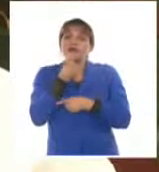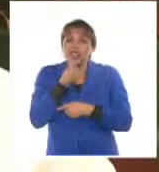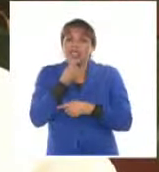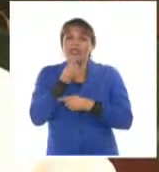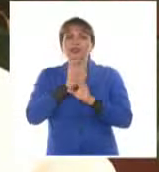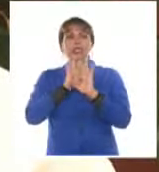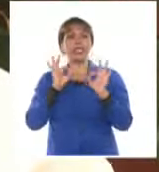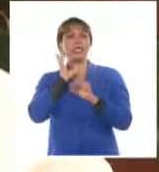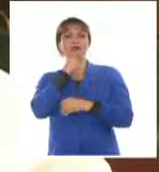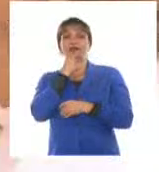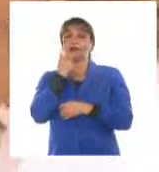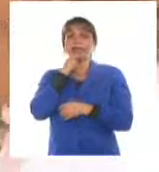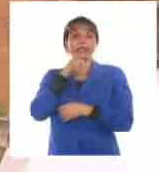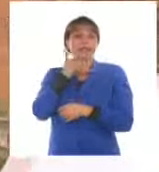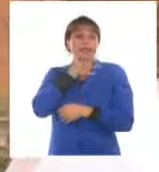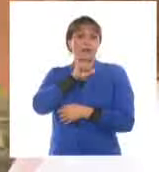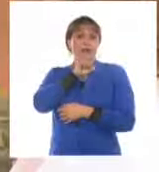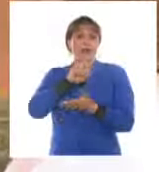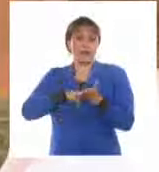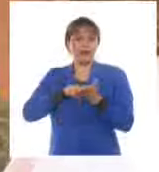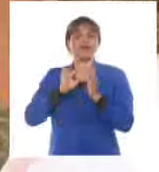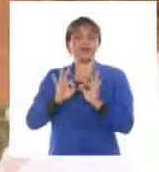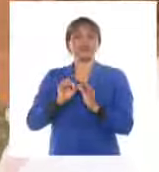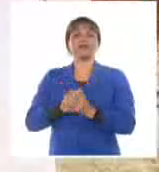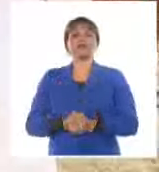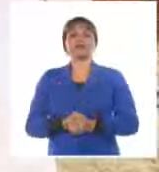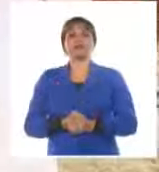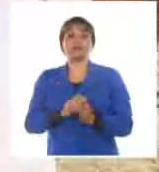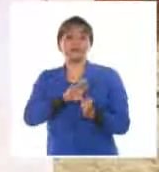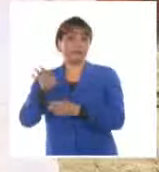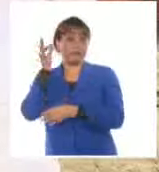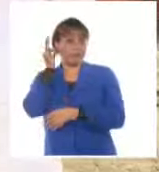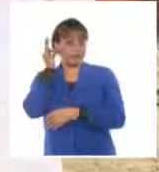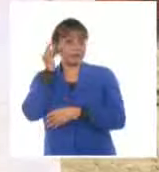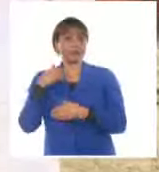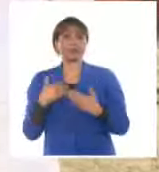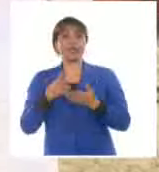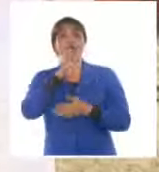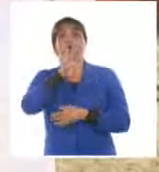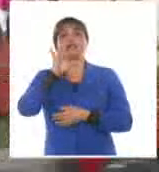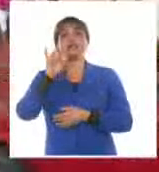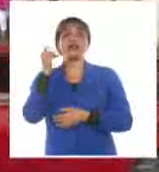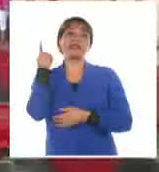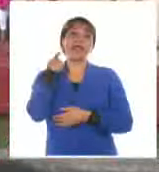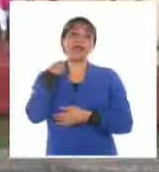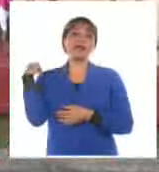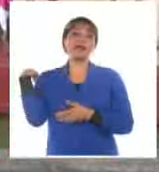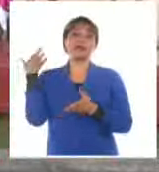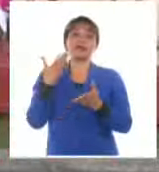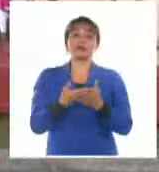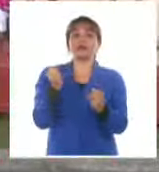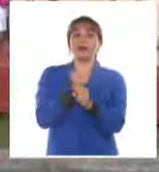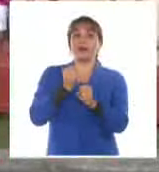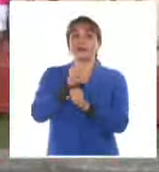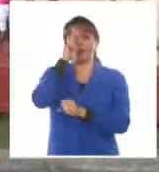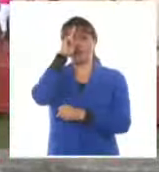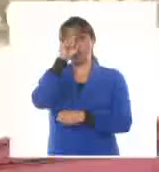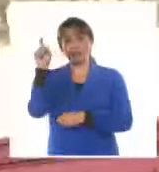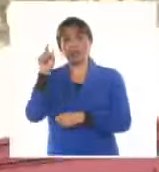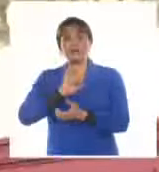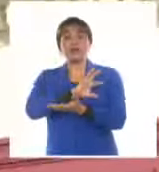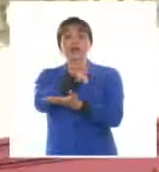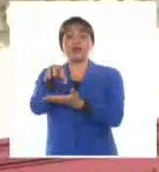como si fueran mamá y papá. Ángela, por su parte, ha entregado 47 años de su vida a una institución que por su ubicación y